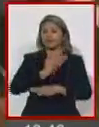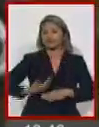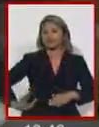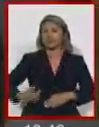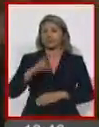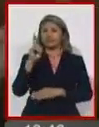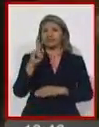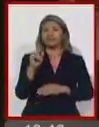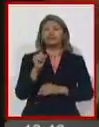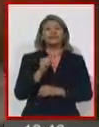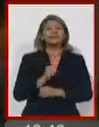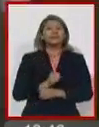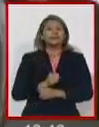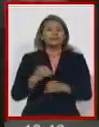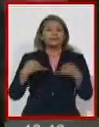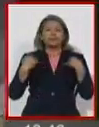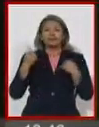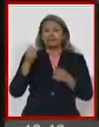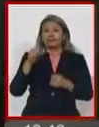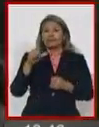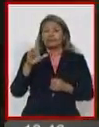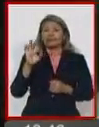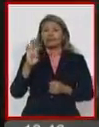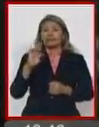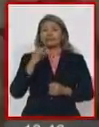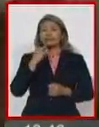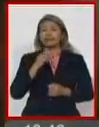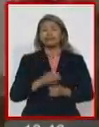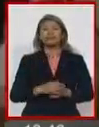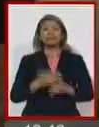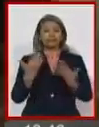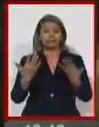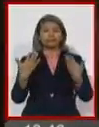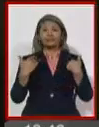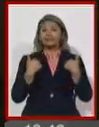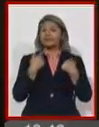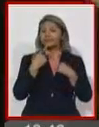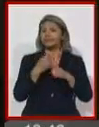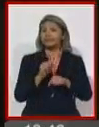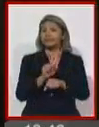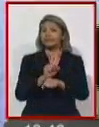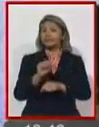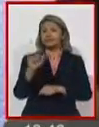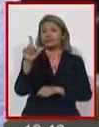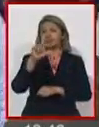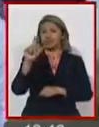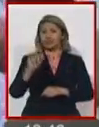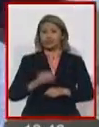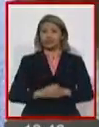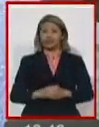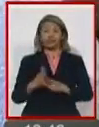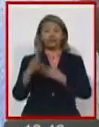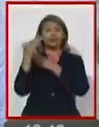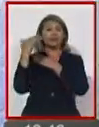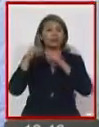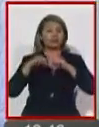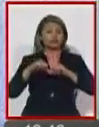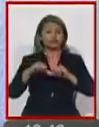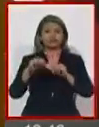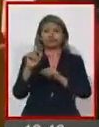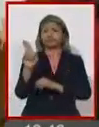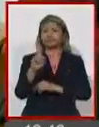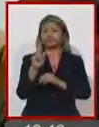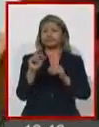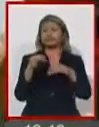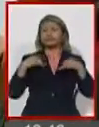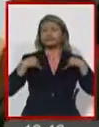expresidente de la Unión Juvenil Cruceñista, Alfredo Saucedo, quien en este momento se encuentra en la ciudad de La Paz. En Santa Cruz, mientras tanto, la